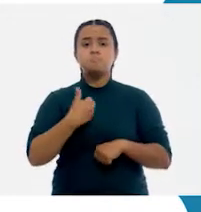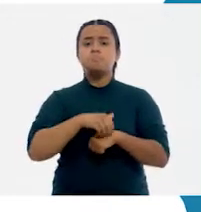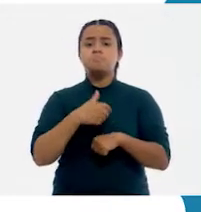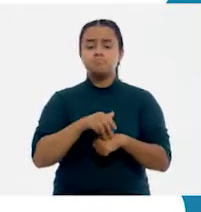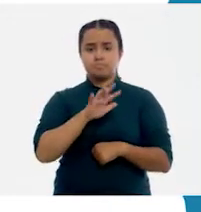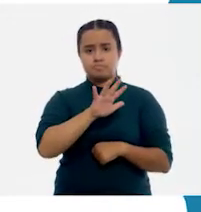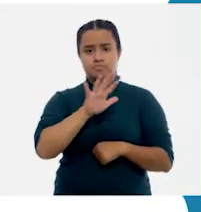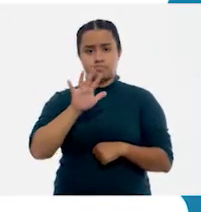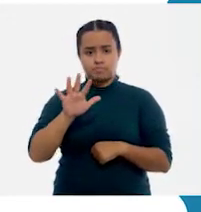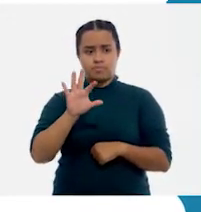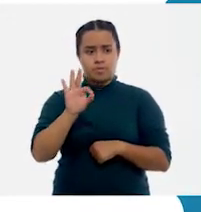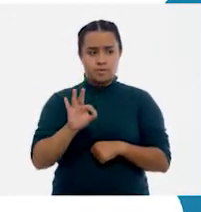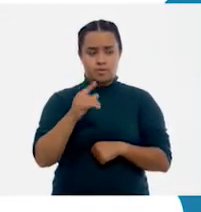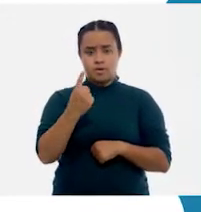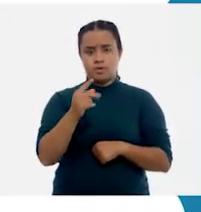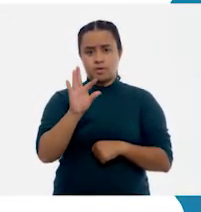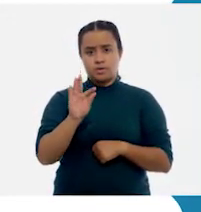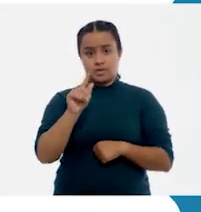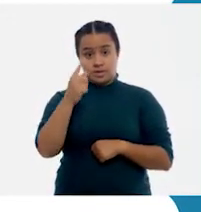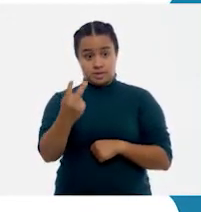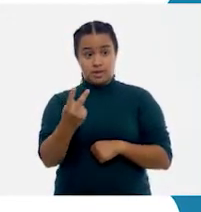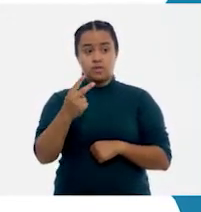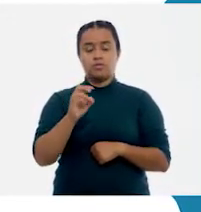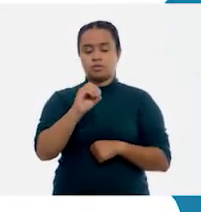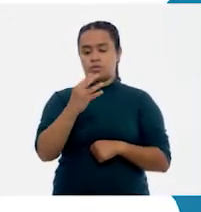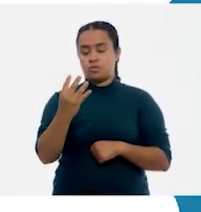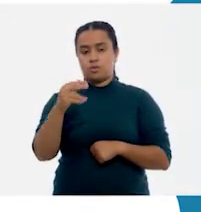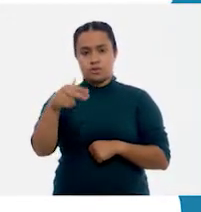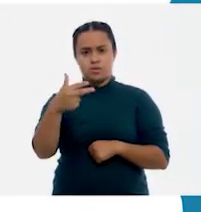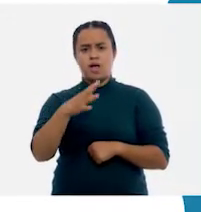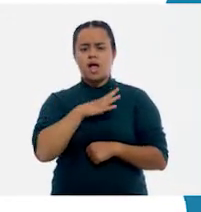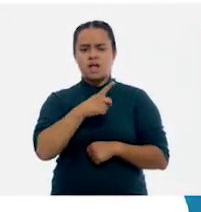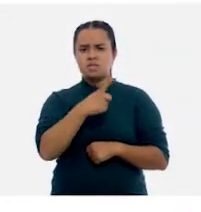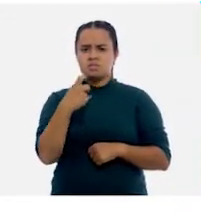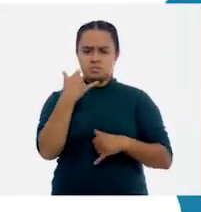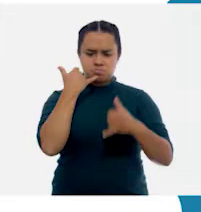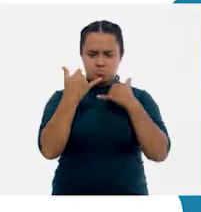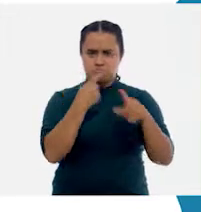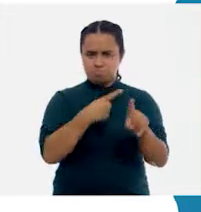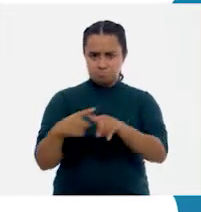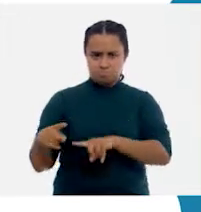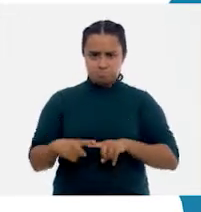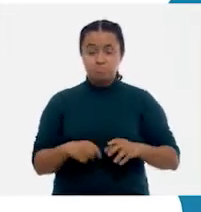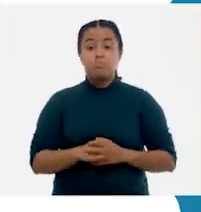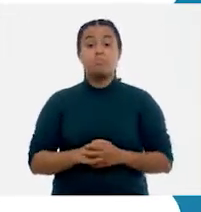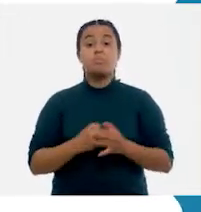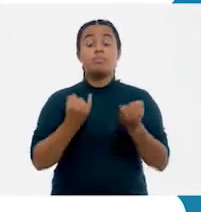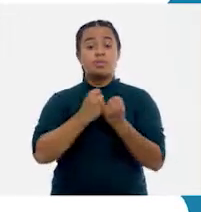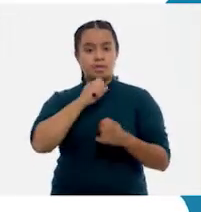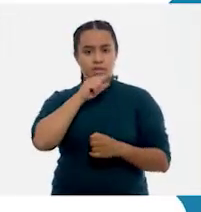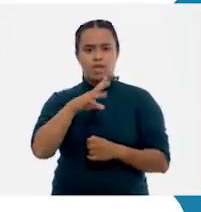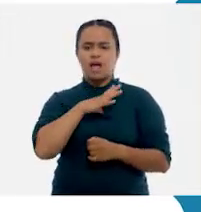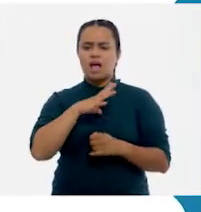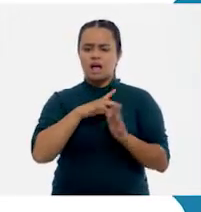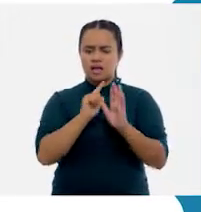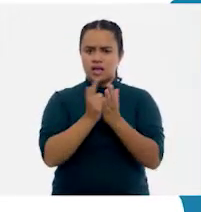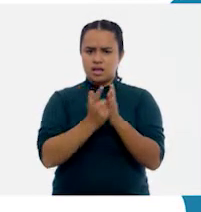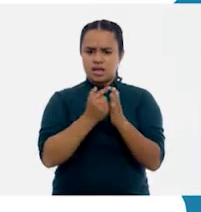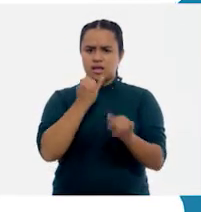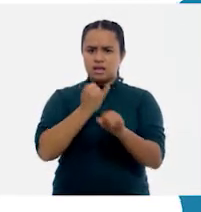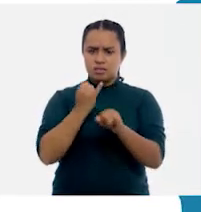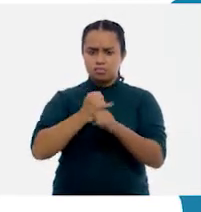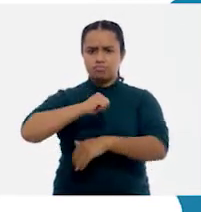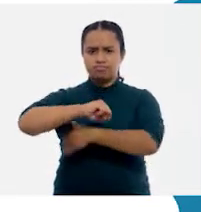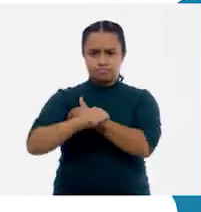55 41 72 04 13, con 100 líneas. También puedes encontrar los libros de texto en la